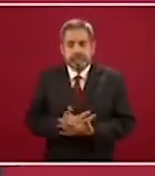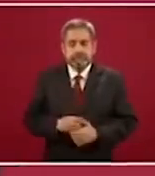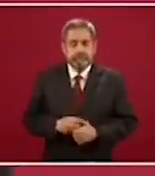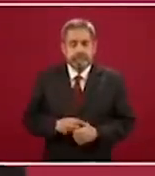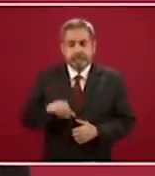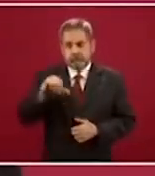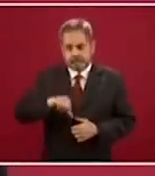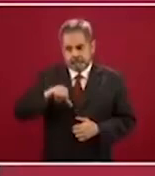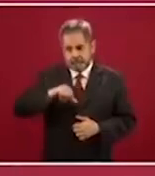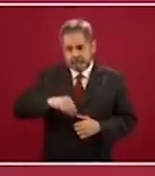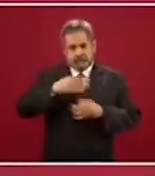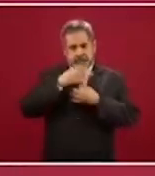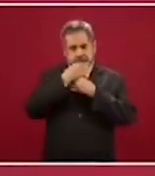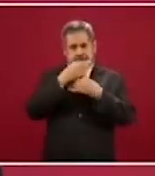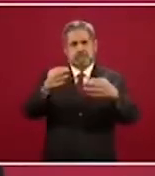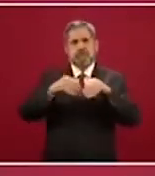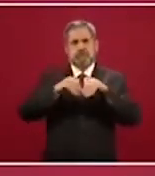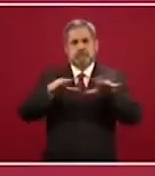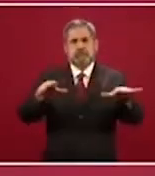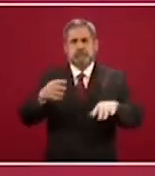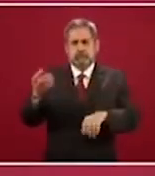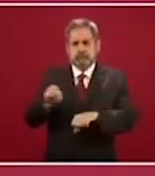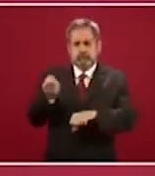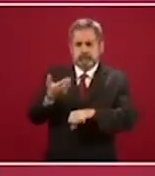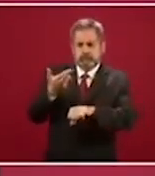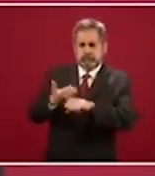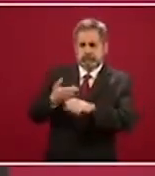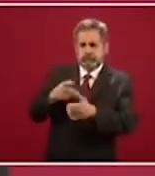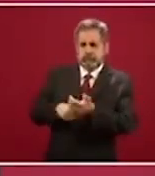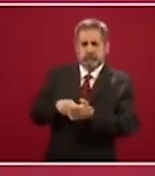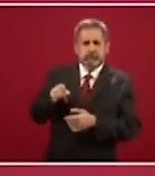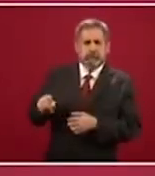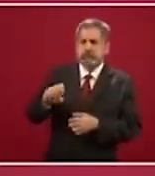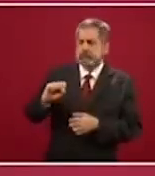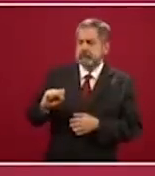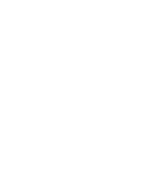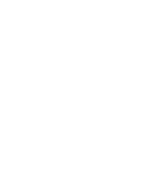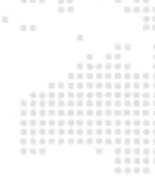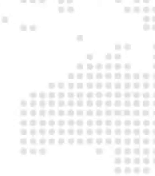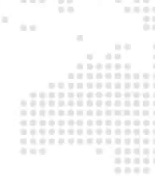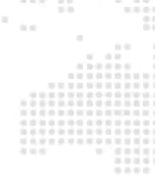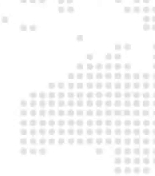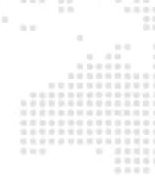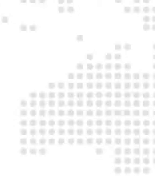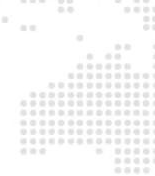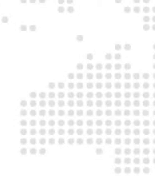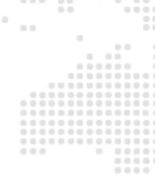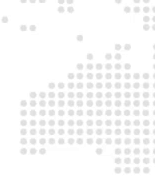les informa el secretario de Hacienda.